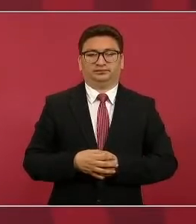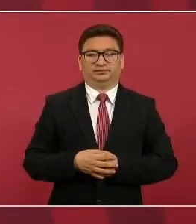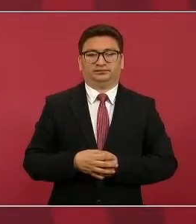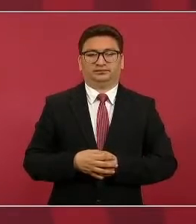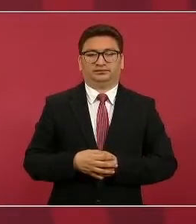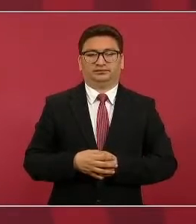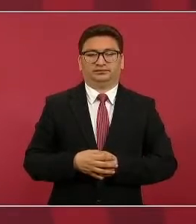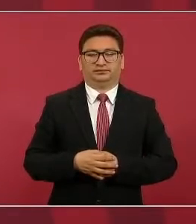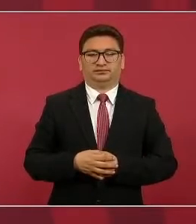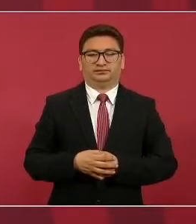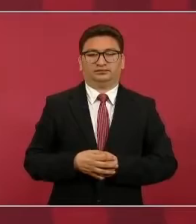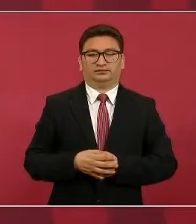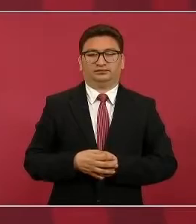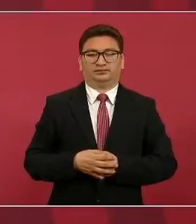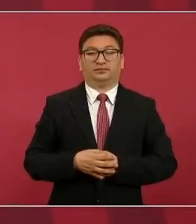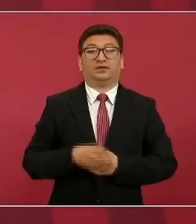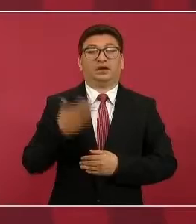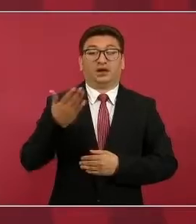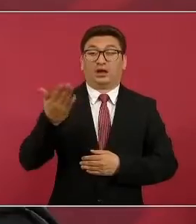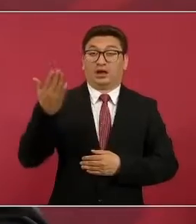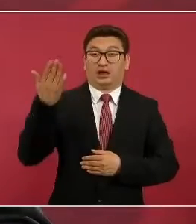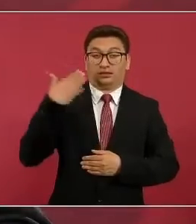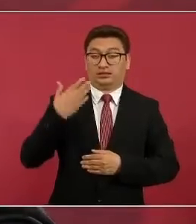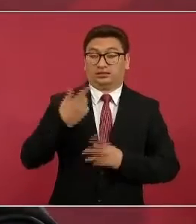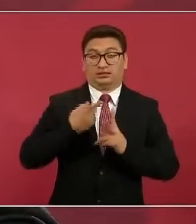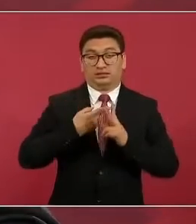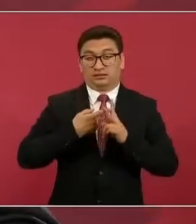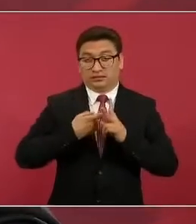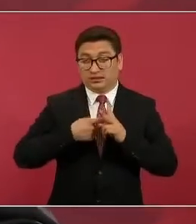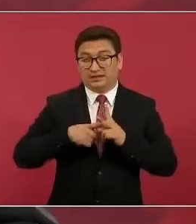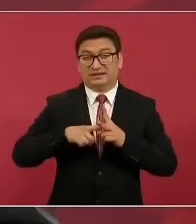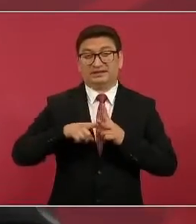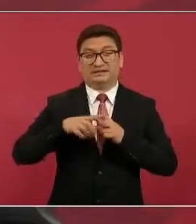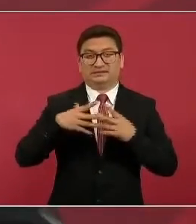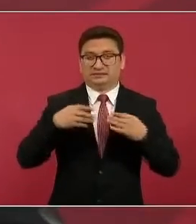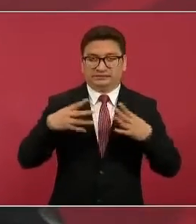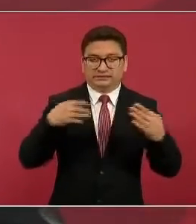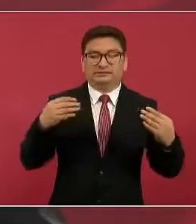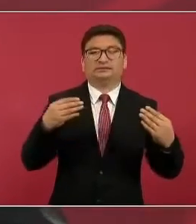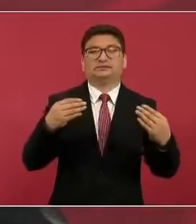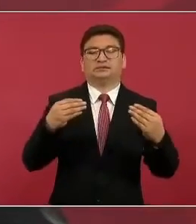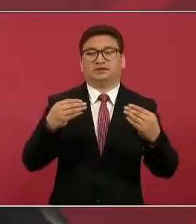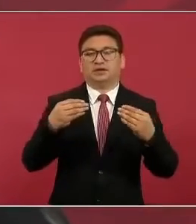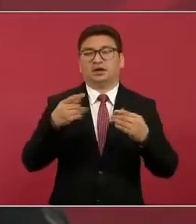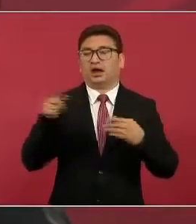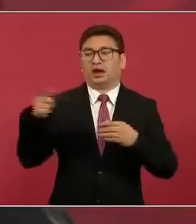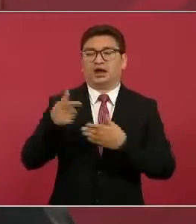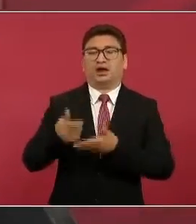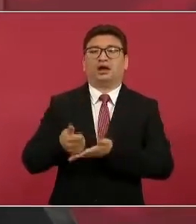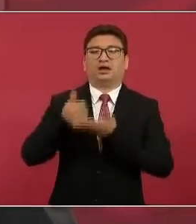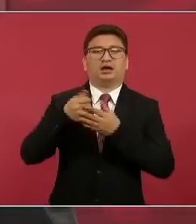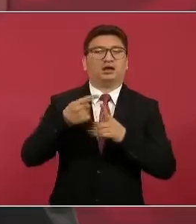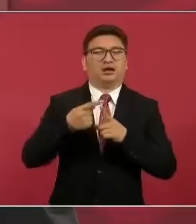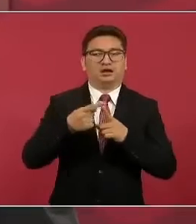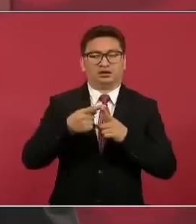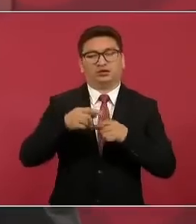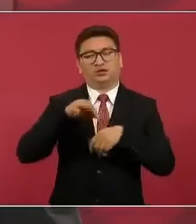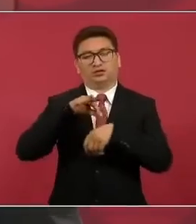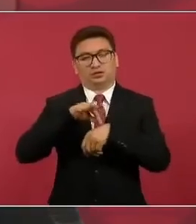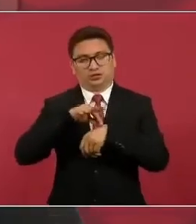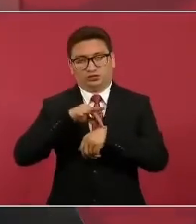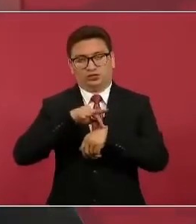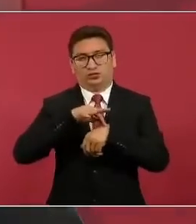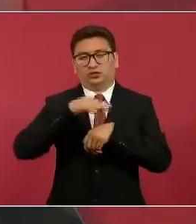recibió desde el principio de los médicos, las enfermeras, todos